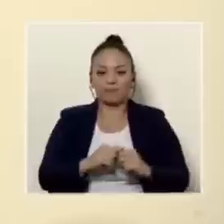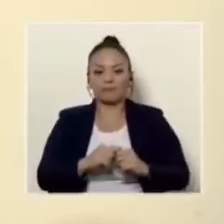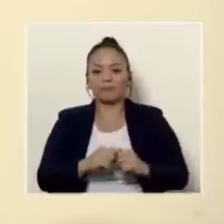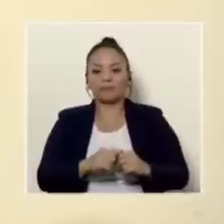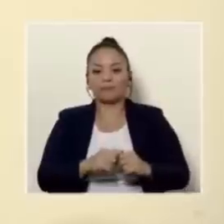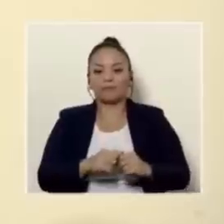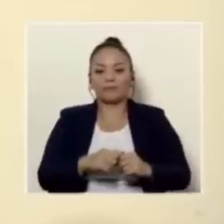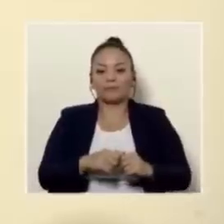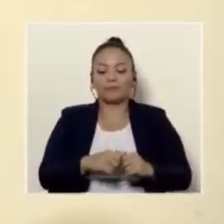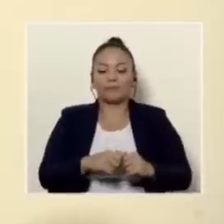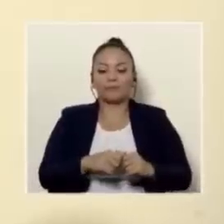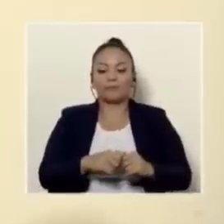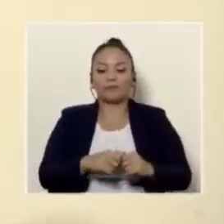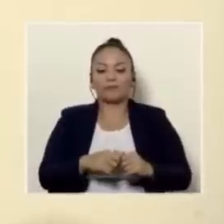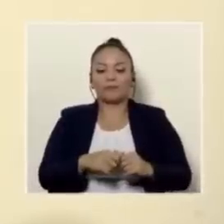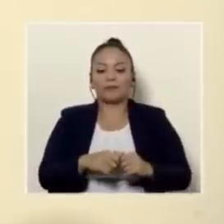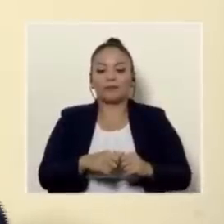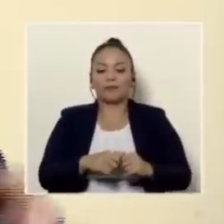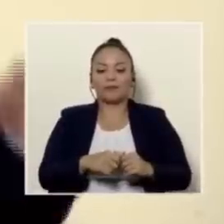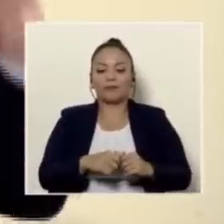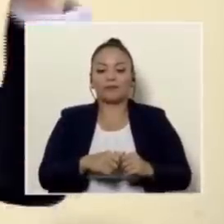hacer